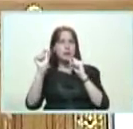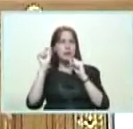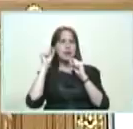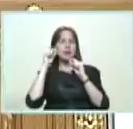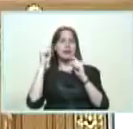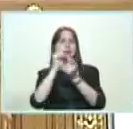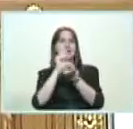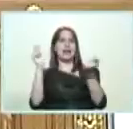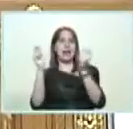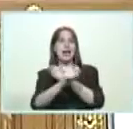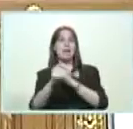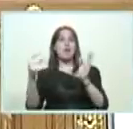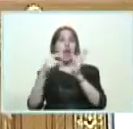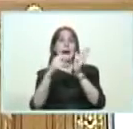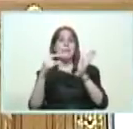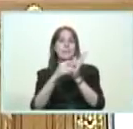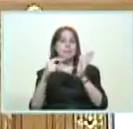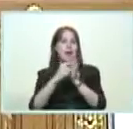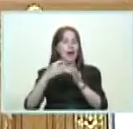Cambio batería de la cámara.